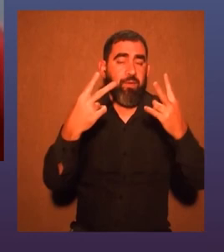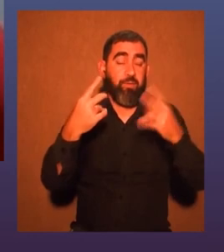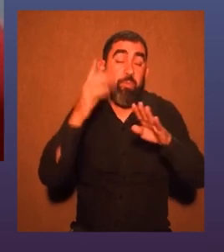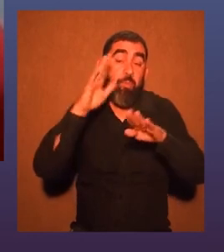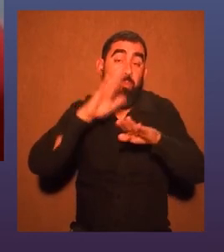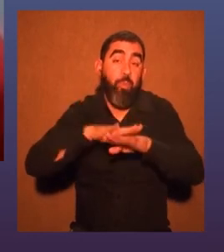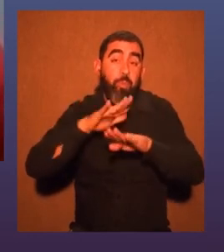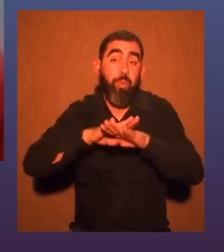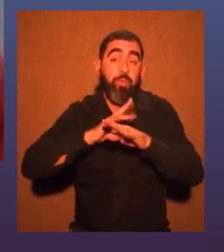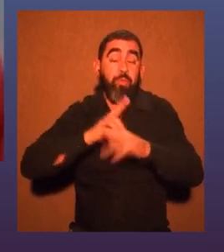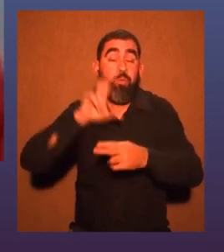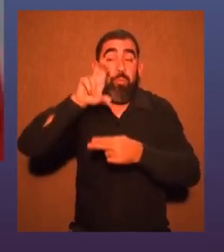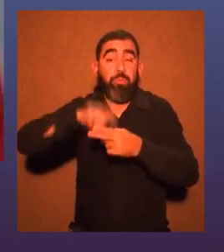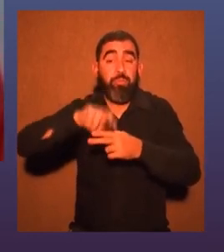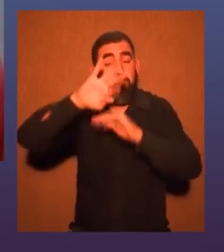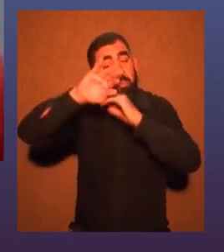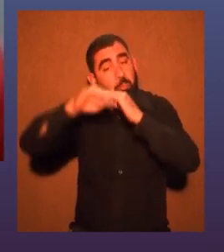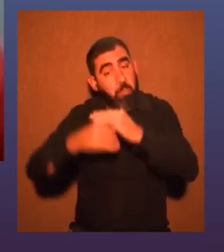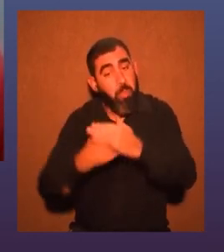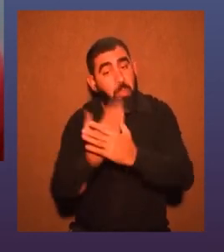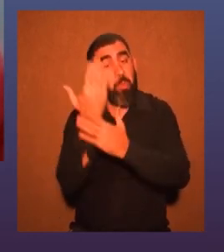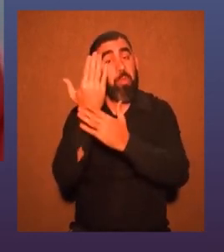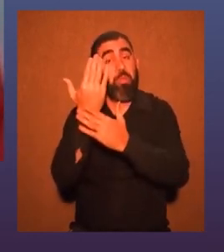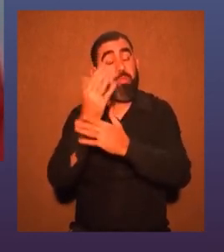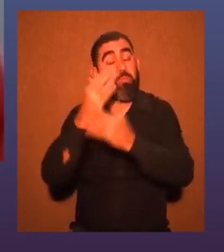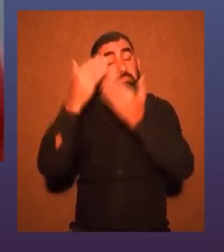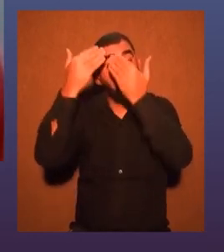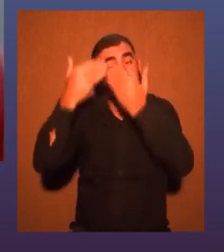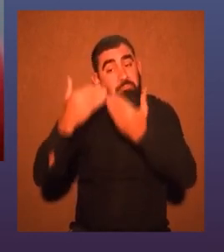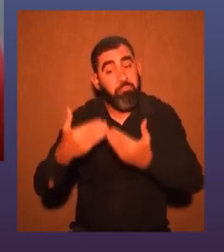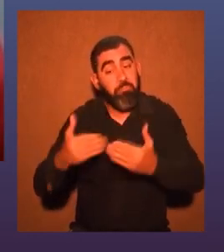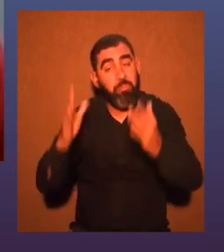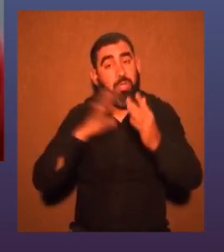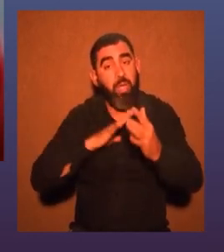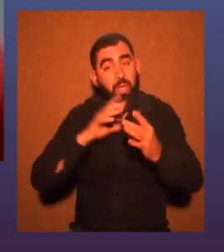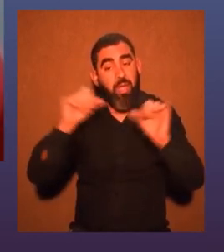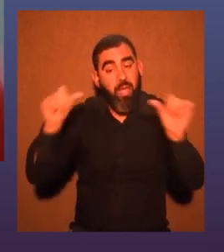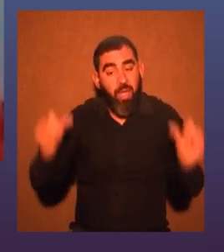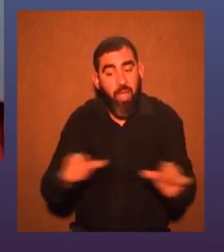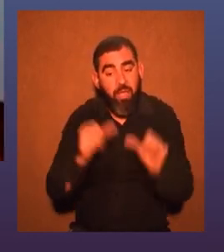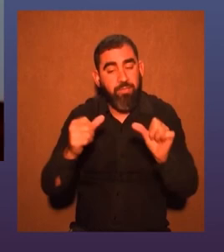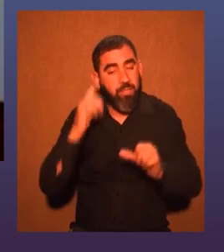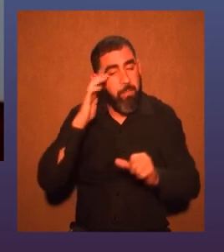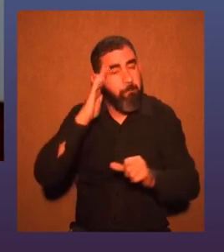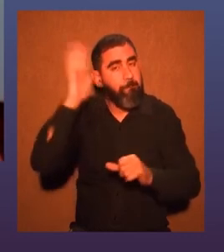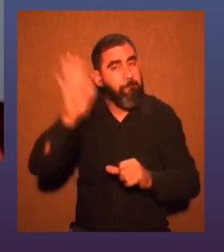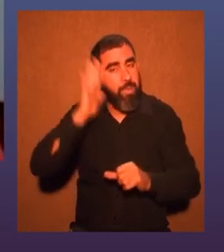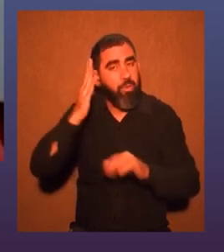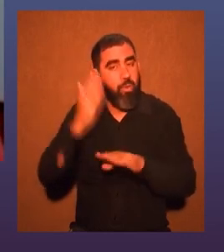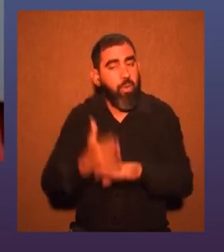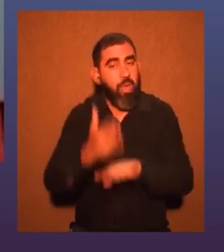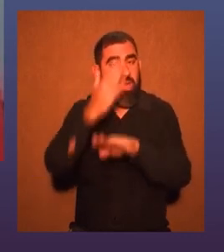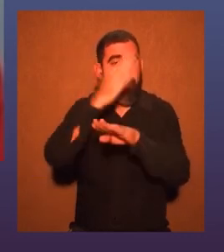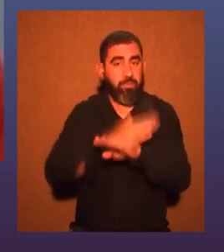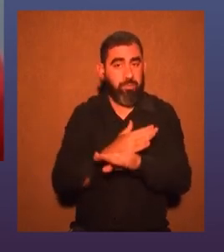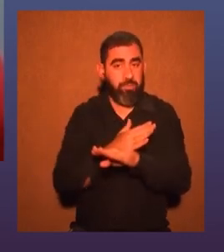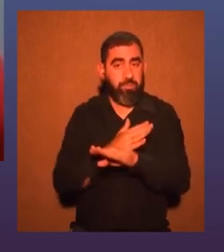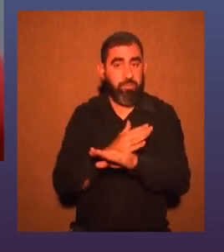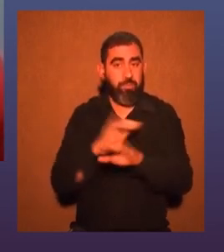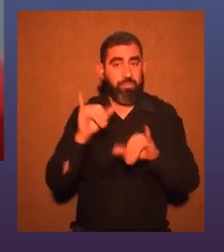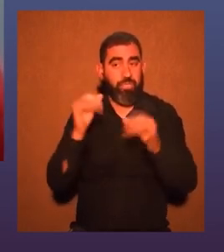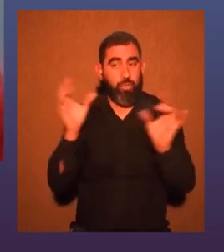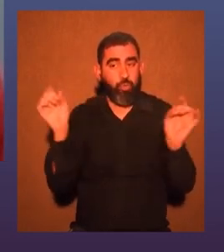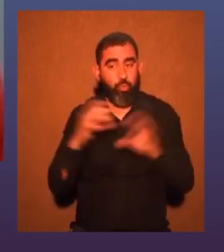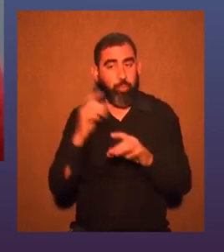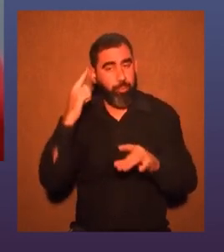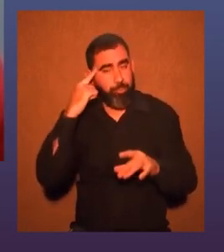momento, un día se senta de madrugada acá y empiezo a concretar la impresión de eso, ¿no? La impresión. Claro. Ya estaba todo